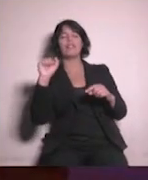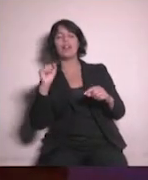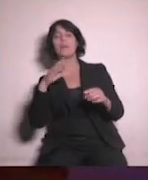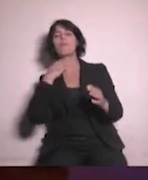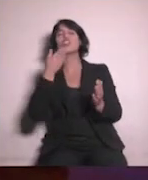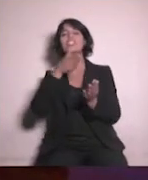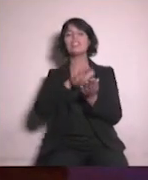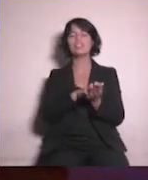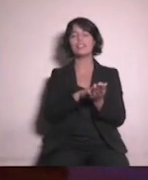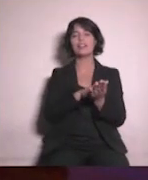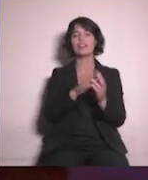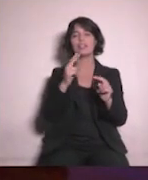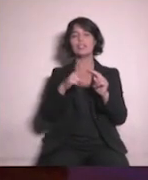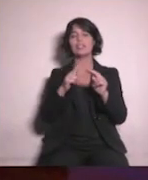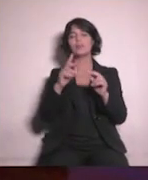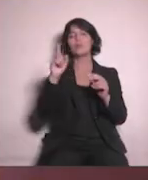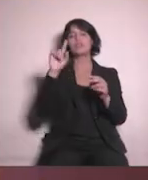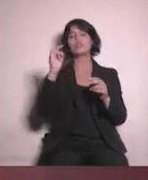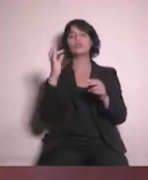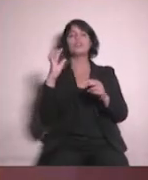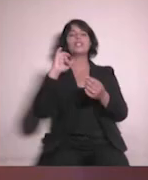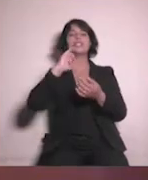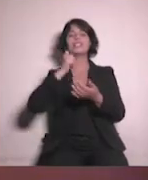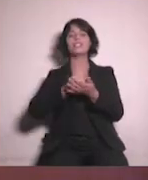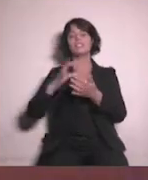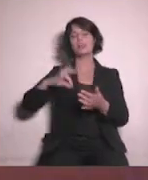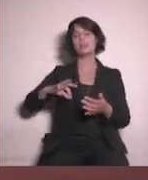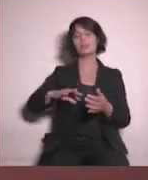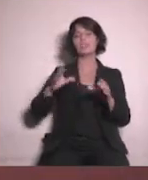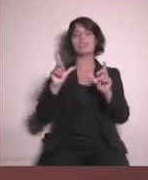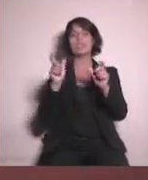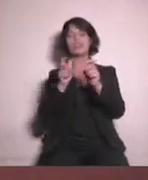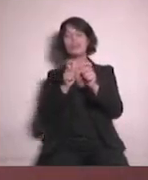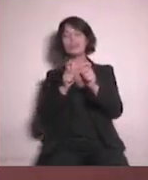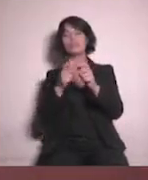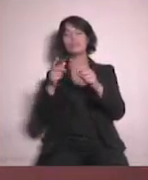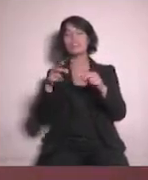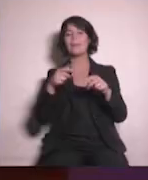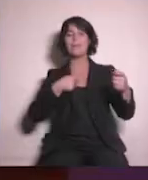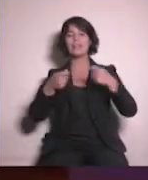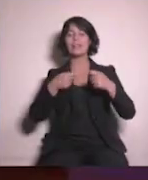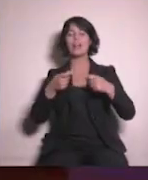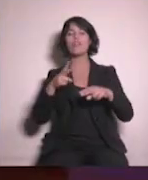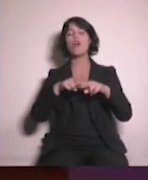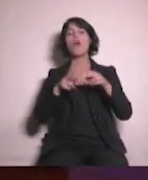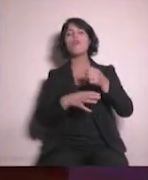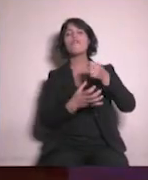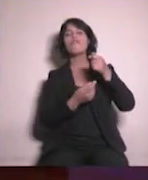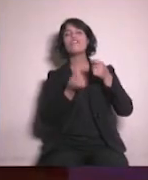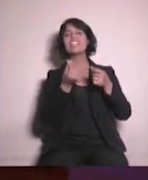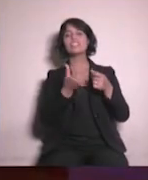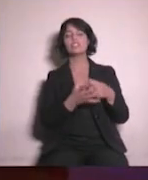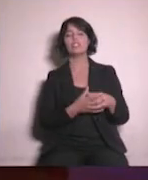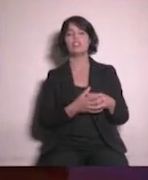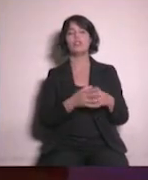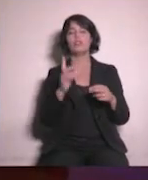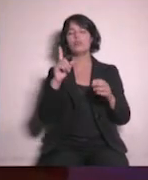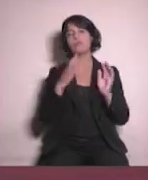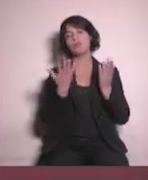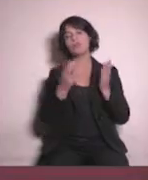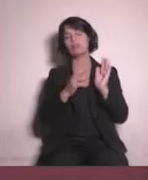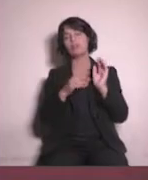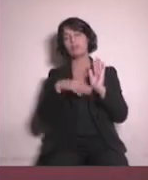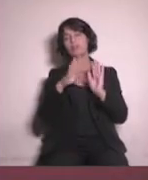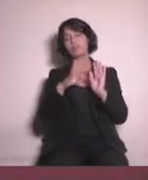que está construida por la Superintendencia de Pensiones y la Comisión de Mercado Financiero, no es más que el reflejo de